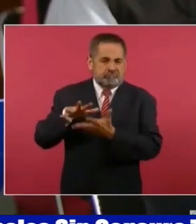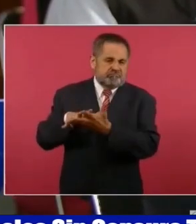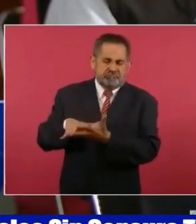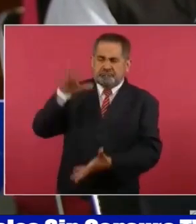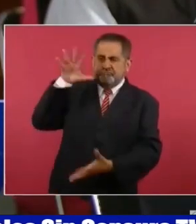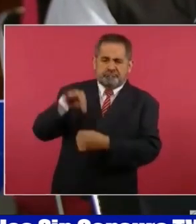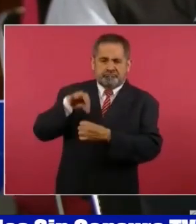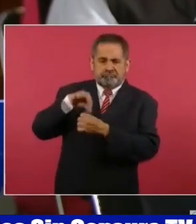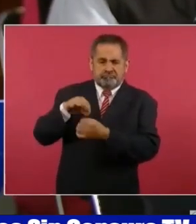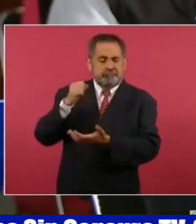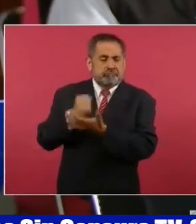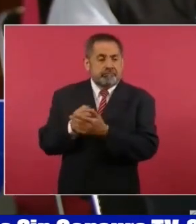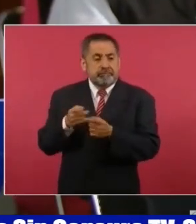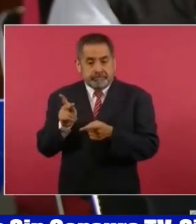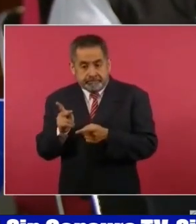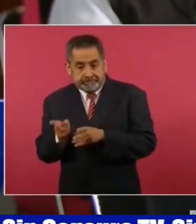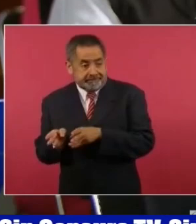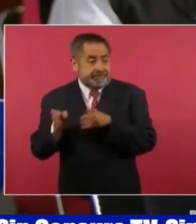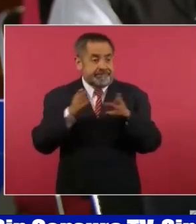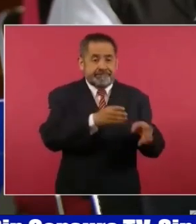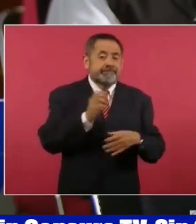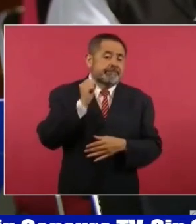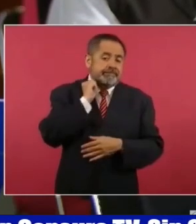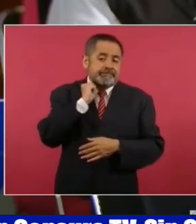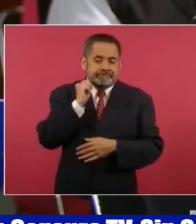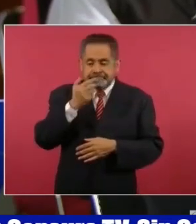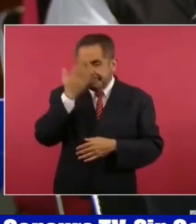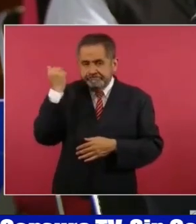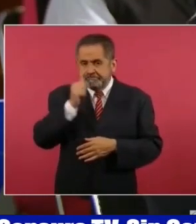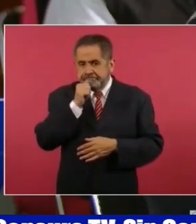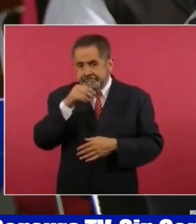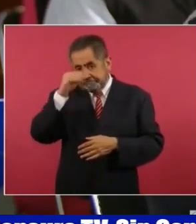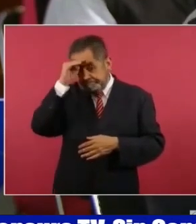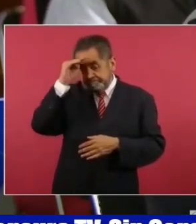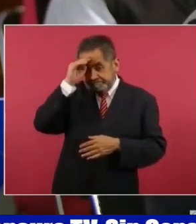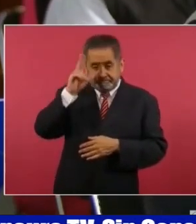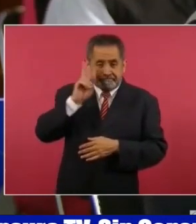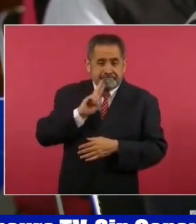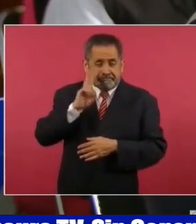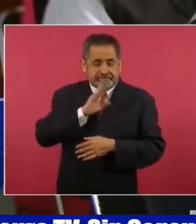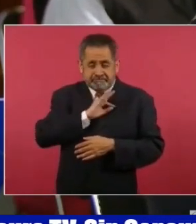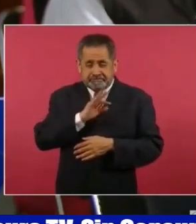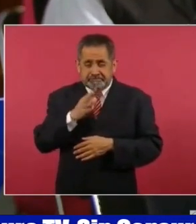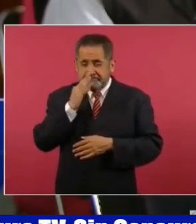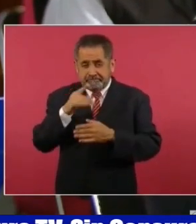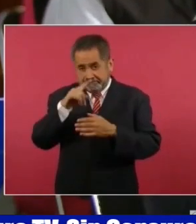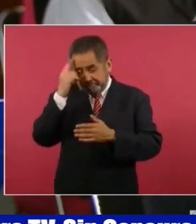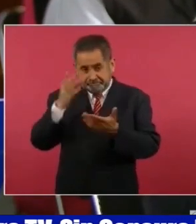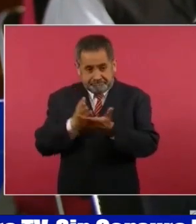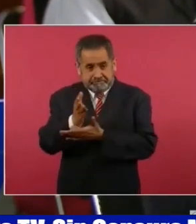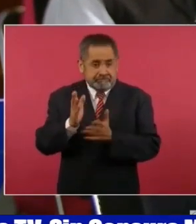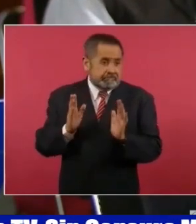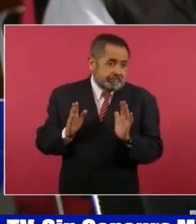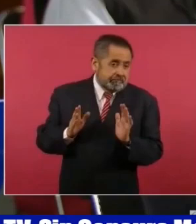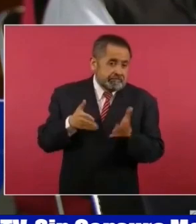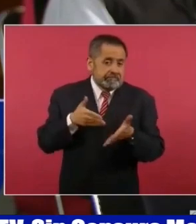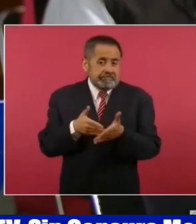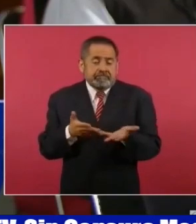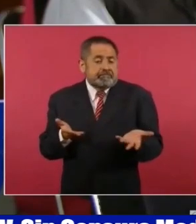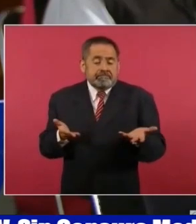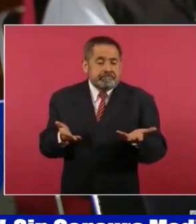mayoría, pero en el Senado pues no sé si lo ve usted igual de sencillo, dado